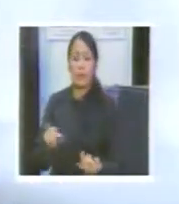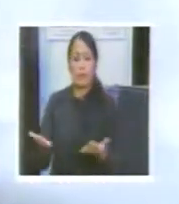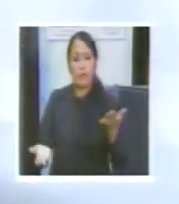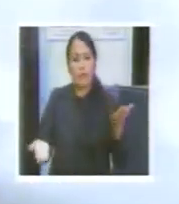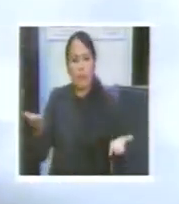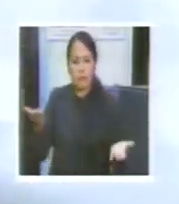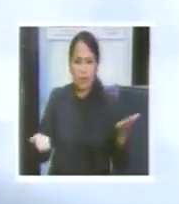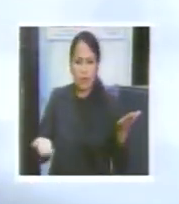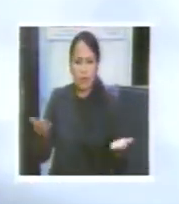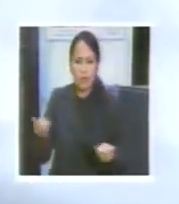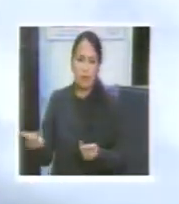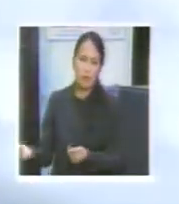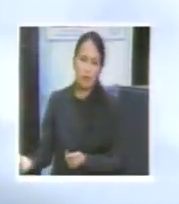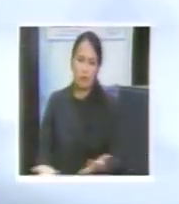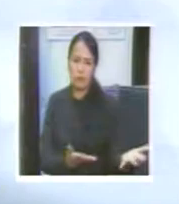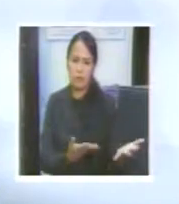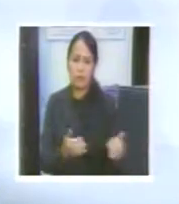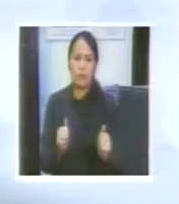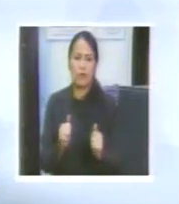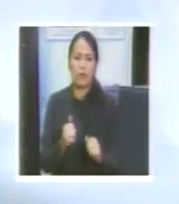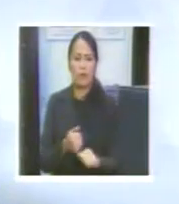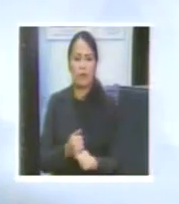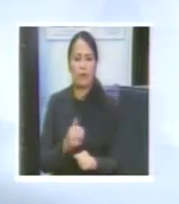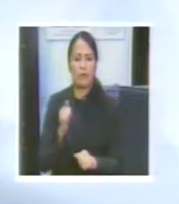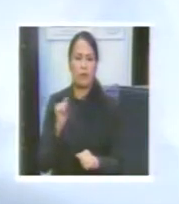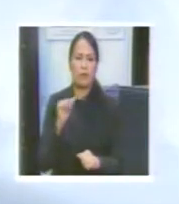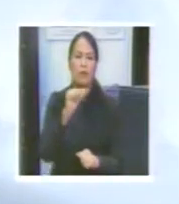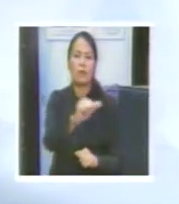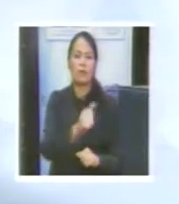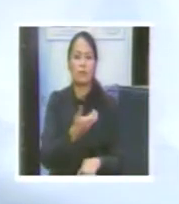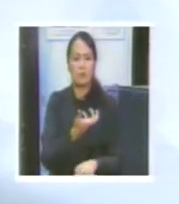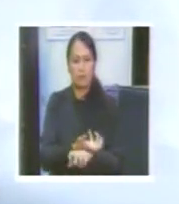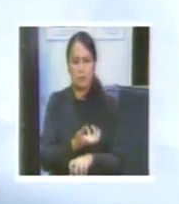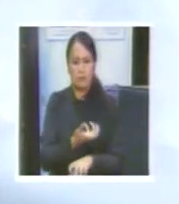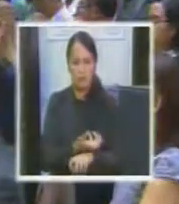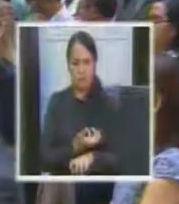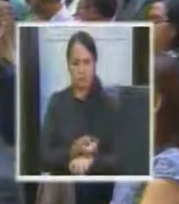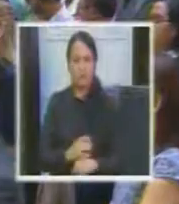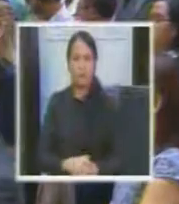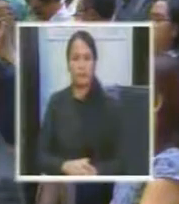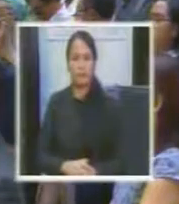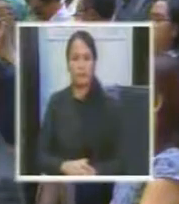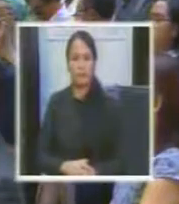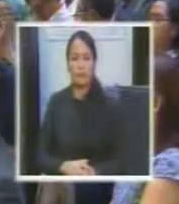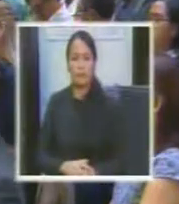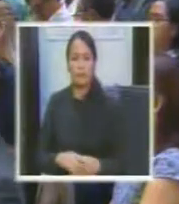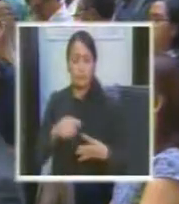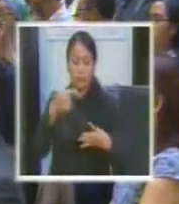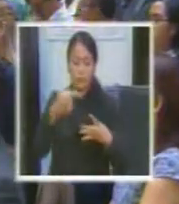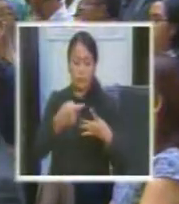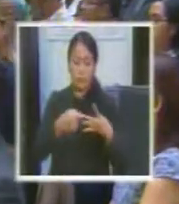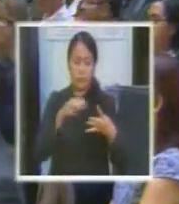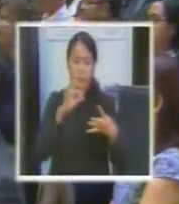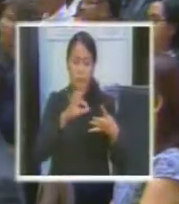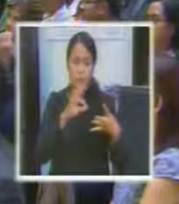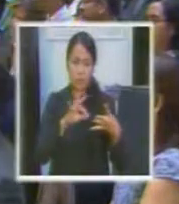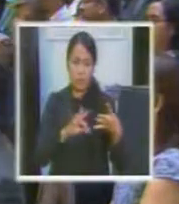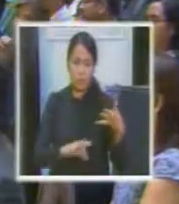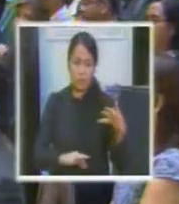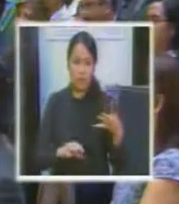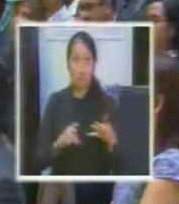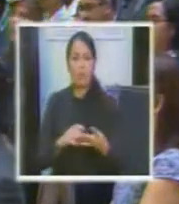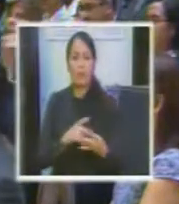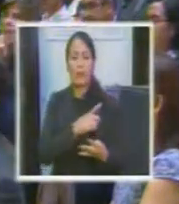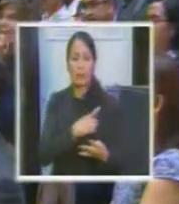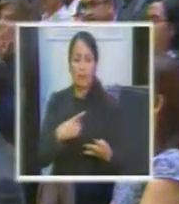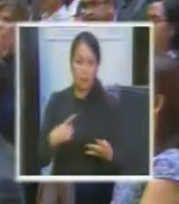situación cuando se exportan hacia los Estados Unidos. Las cláusulas sobre democracia y derechos humanos demoraron